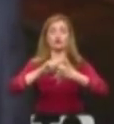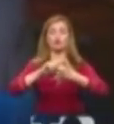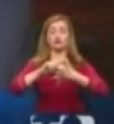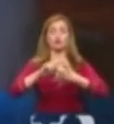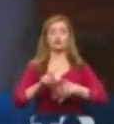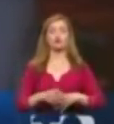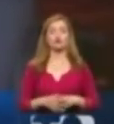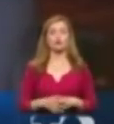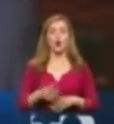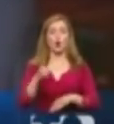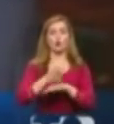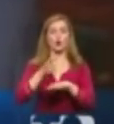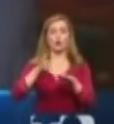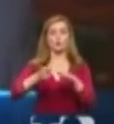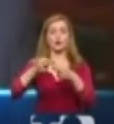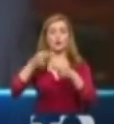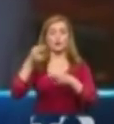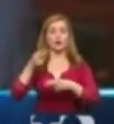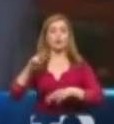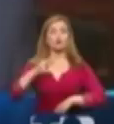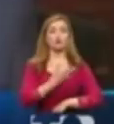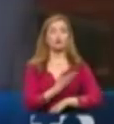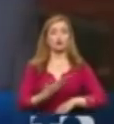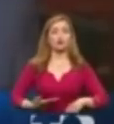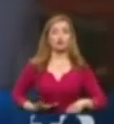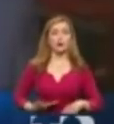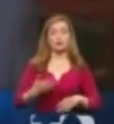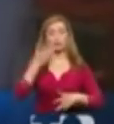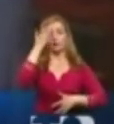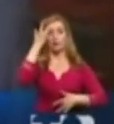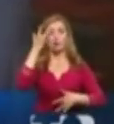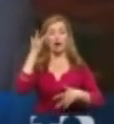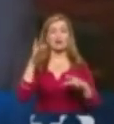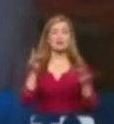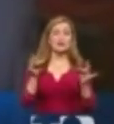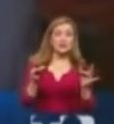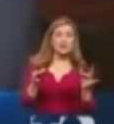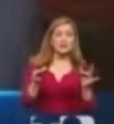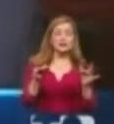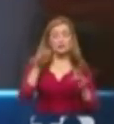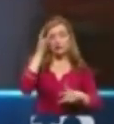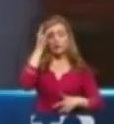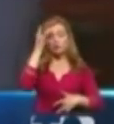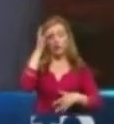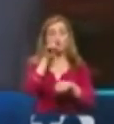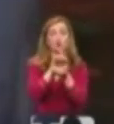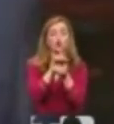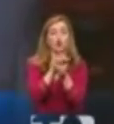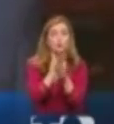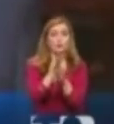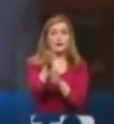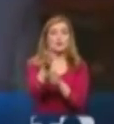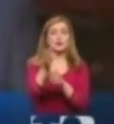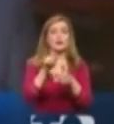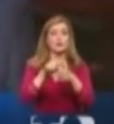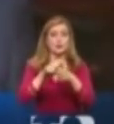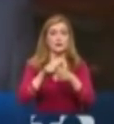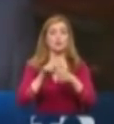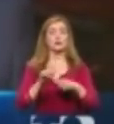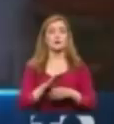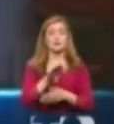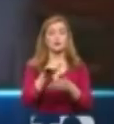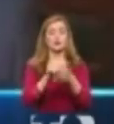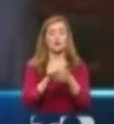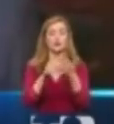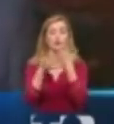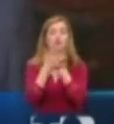que el ex vicepresidente cuenta con un delicado estado de salud, contar con médicos especialistas, pues el centro de